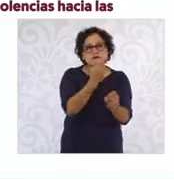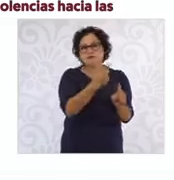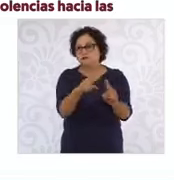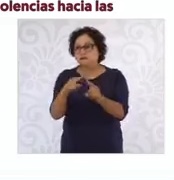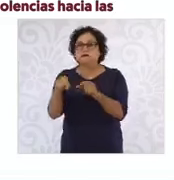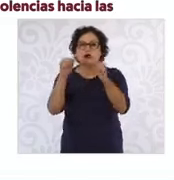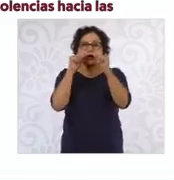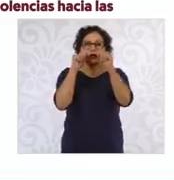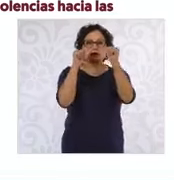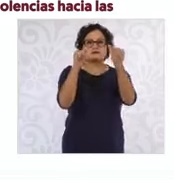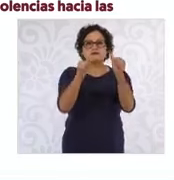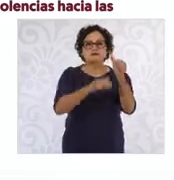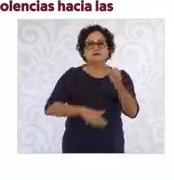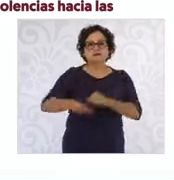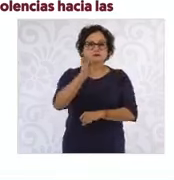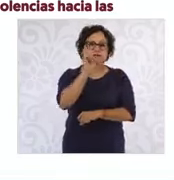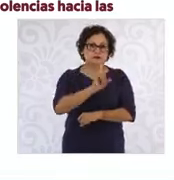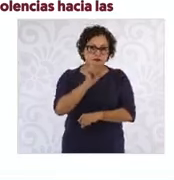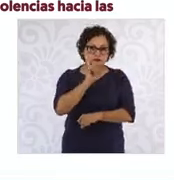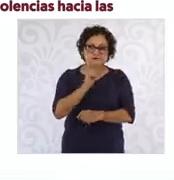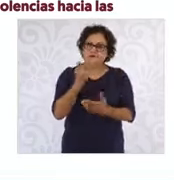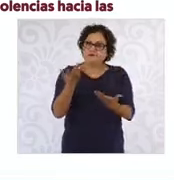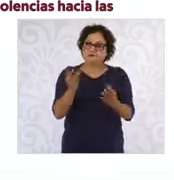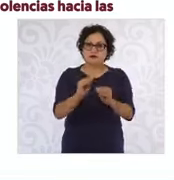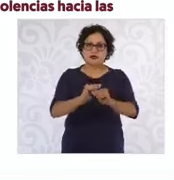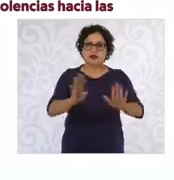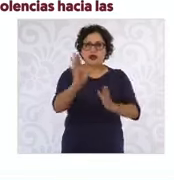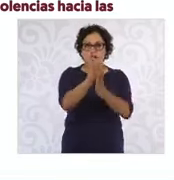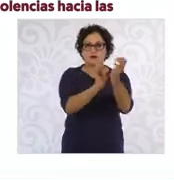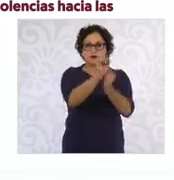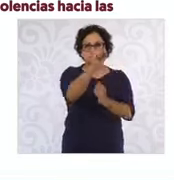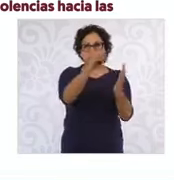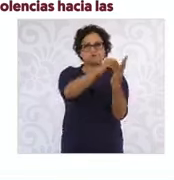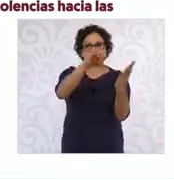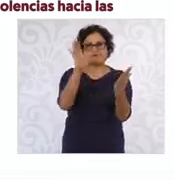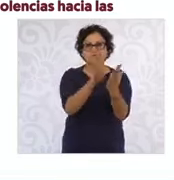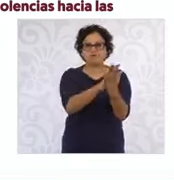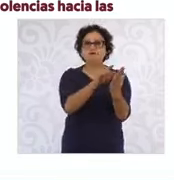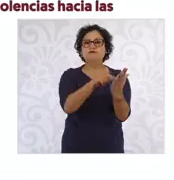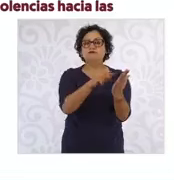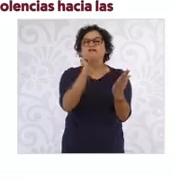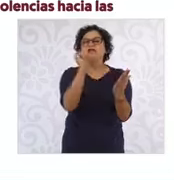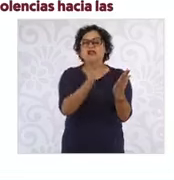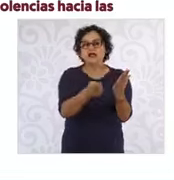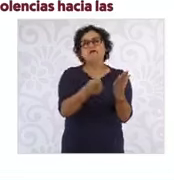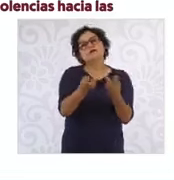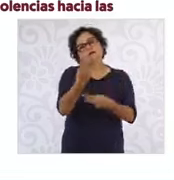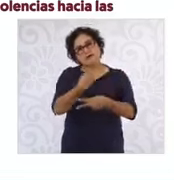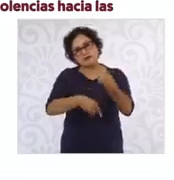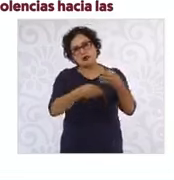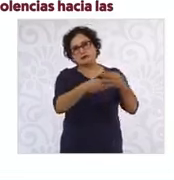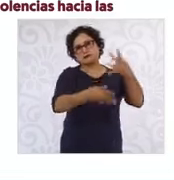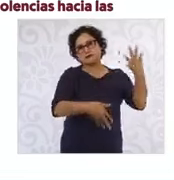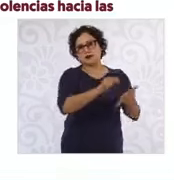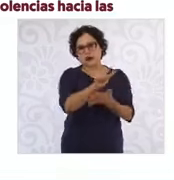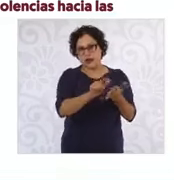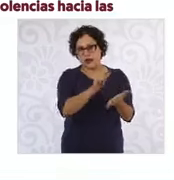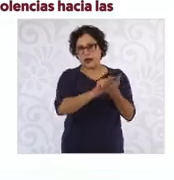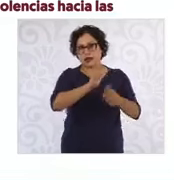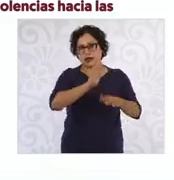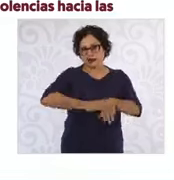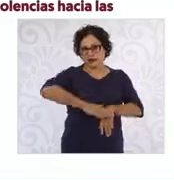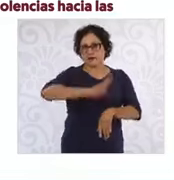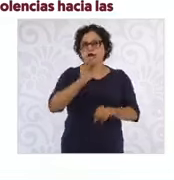federativas. Por supuesto, estas reformas constitucionales lo que implicará es que se aprueben otras leyes secundarias y que también en los